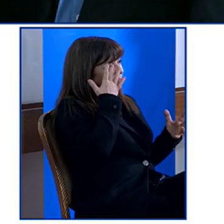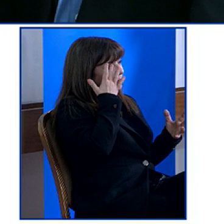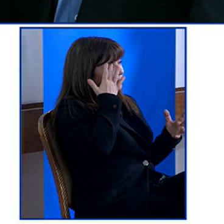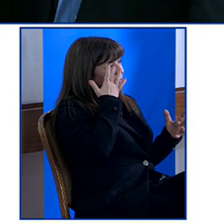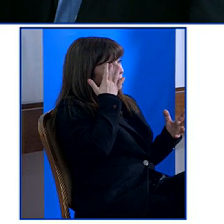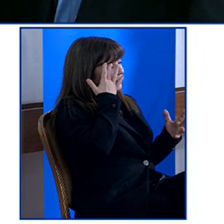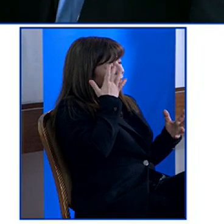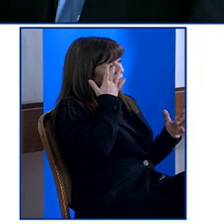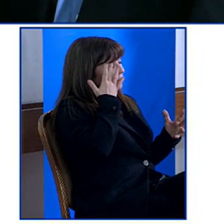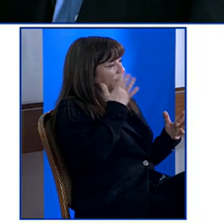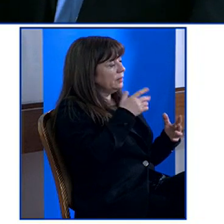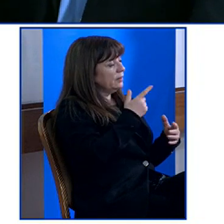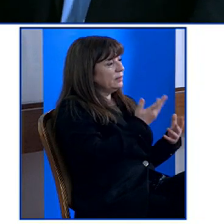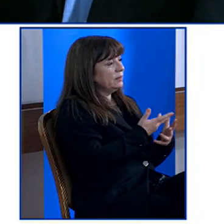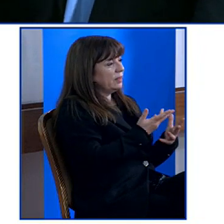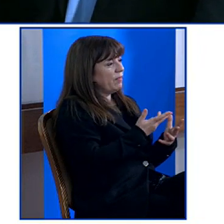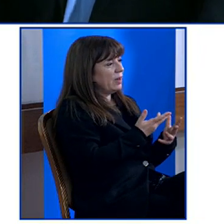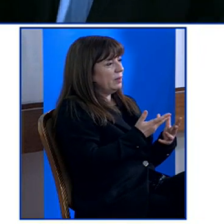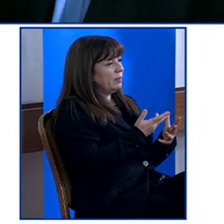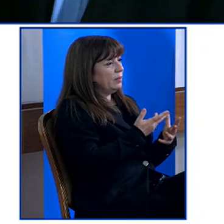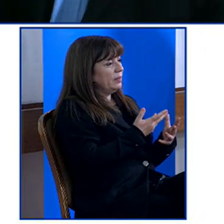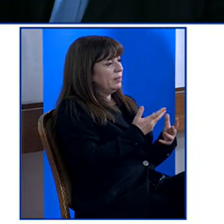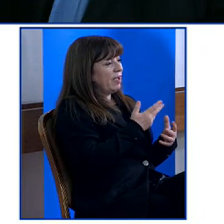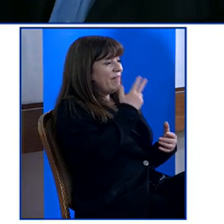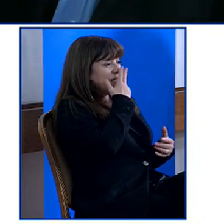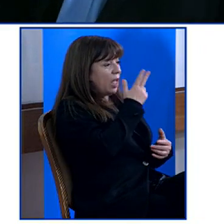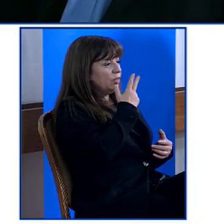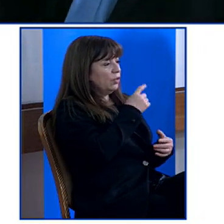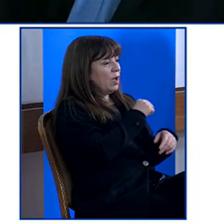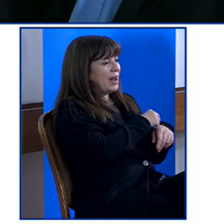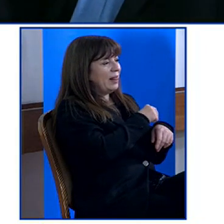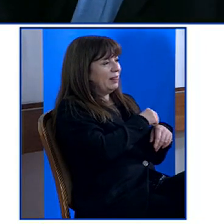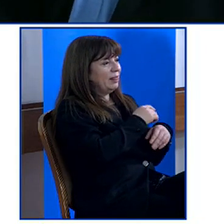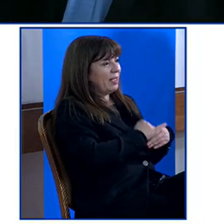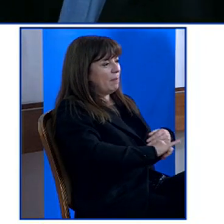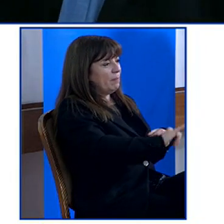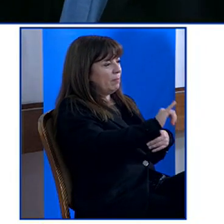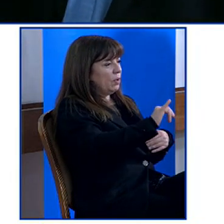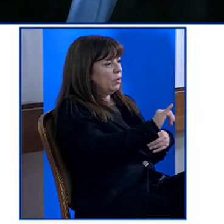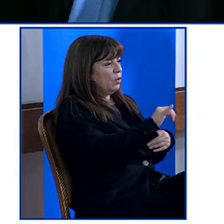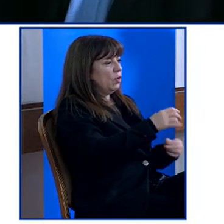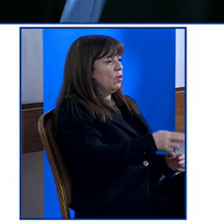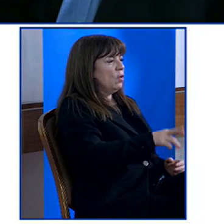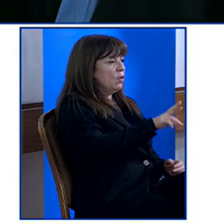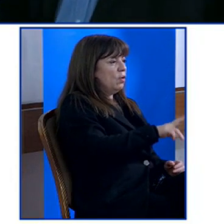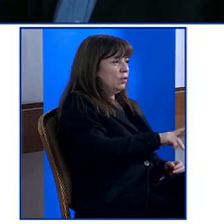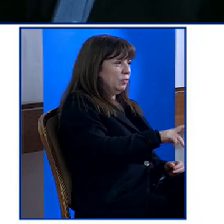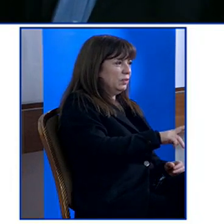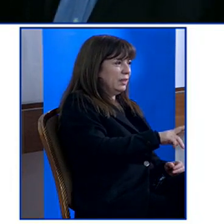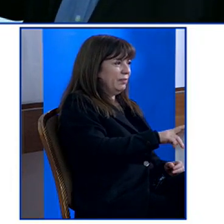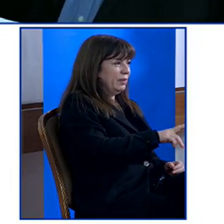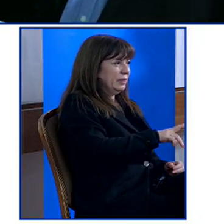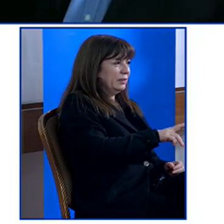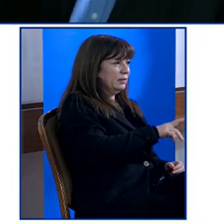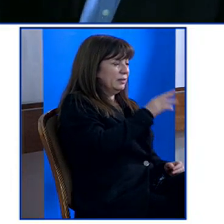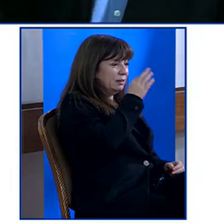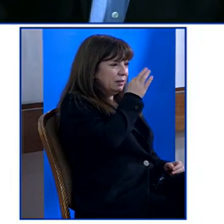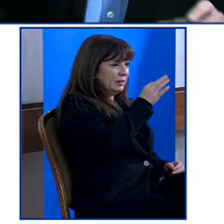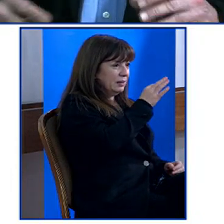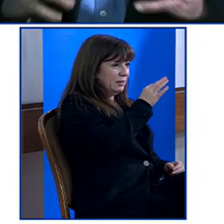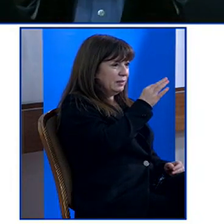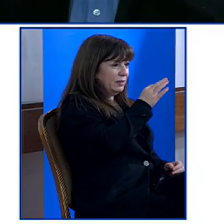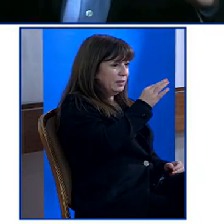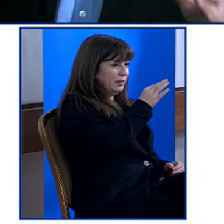esta evidencia se va montando en el tiempo. Y de nuevo, para recalcar